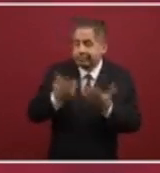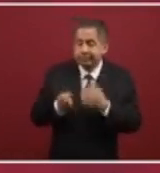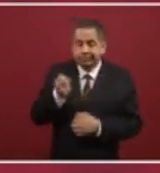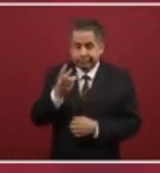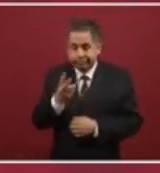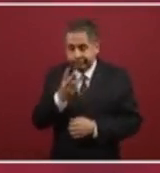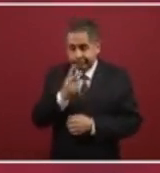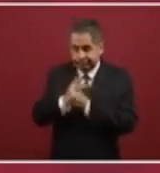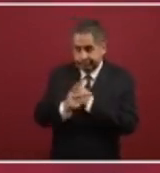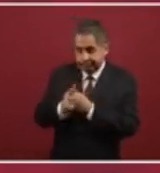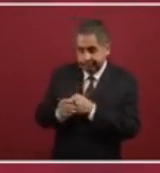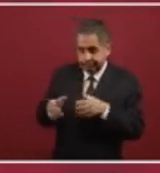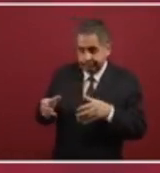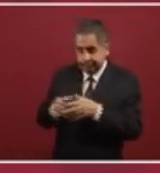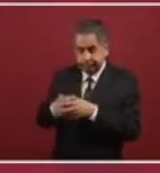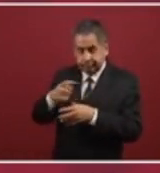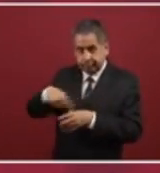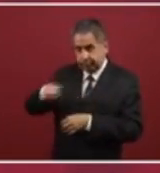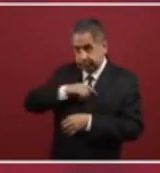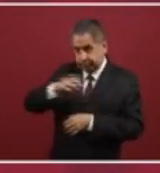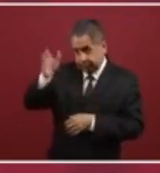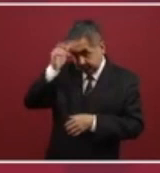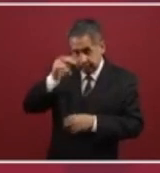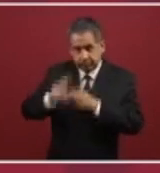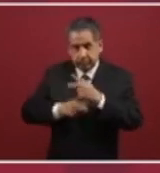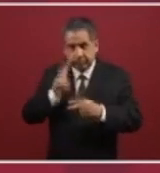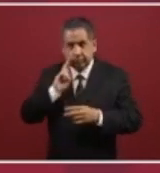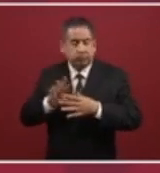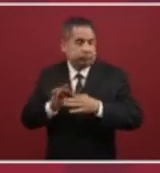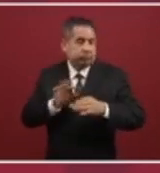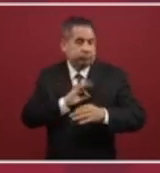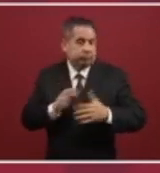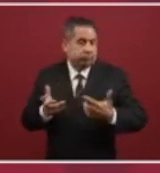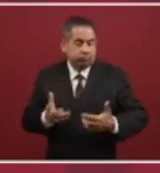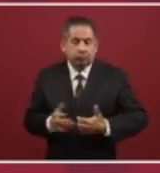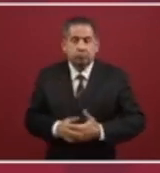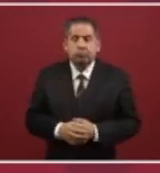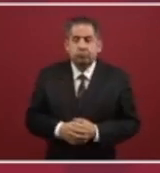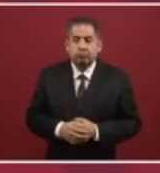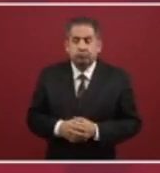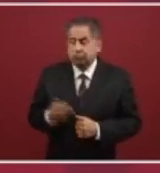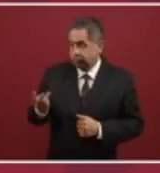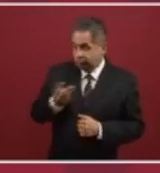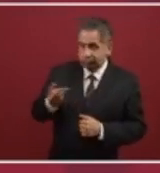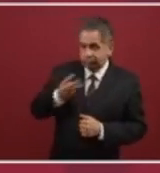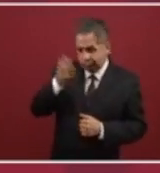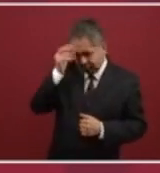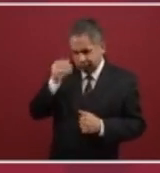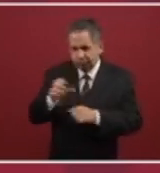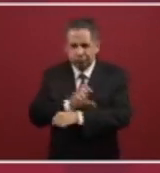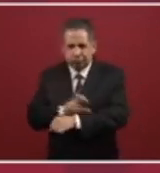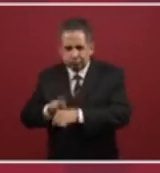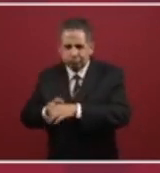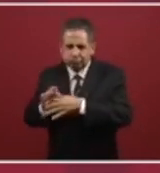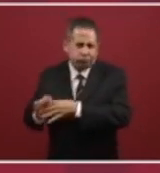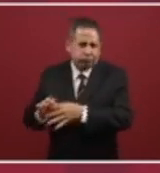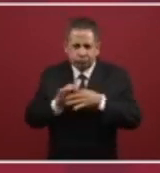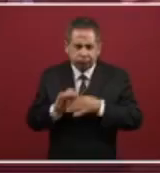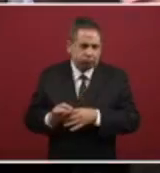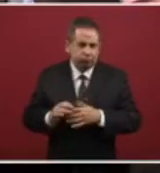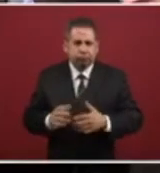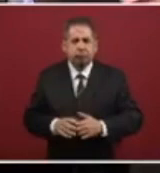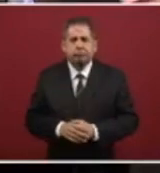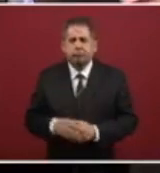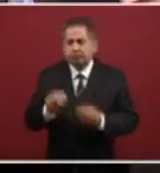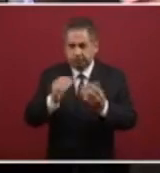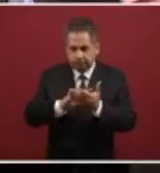países que estén de acuerdo y que podamos hacerlo de común acuerdo o coordinación entre todos.